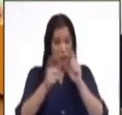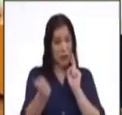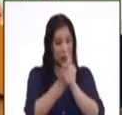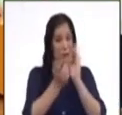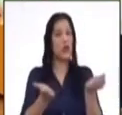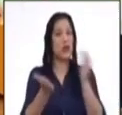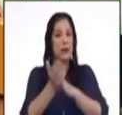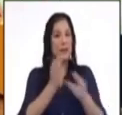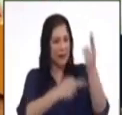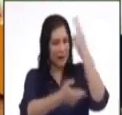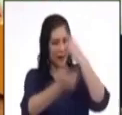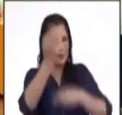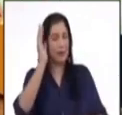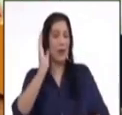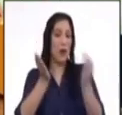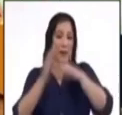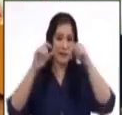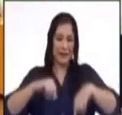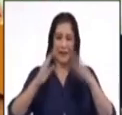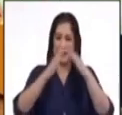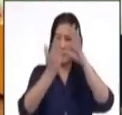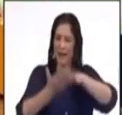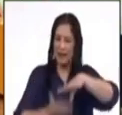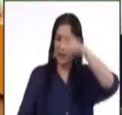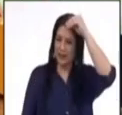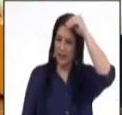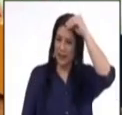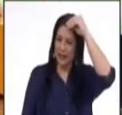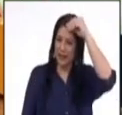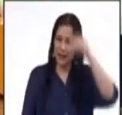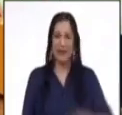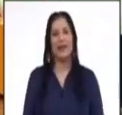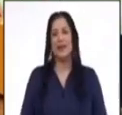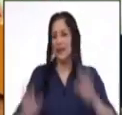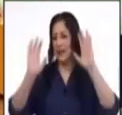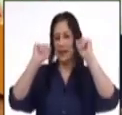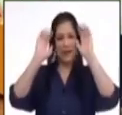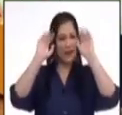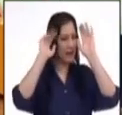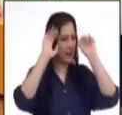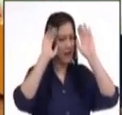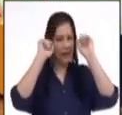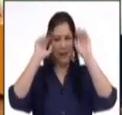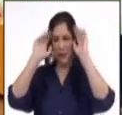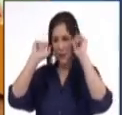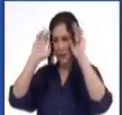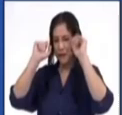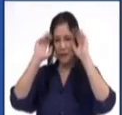instantes. Ya volvemos aquí con más en ¡Aprendo en casa! ¡Chao, chao!